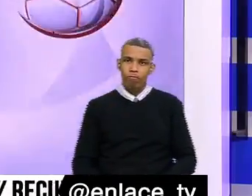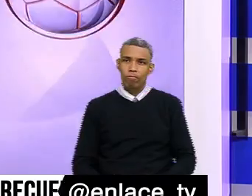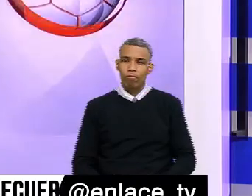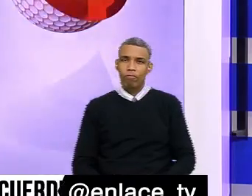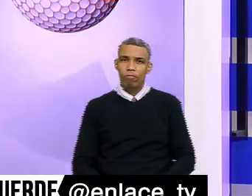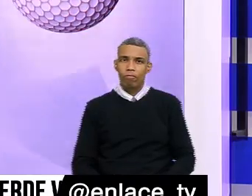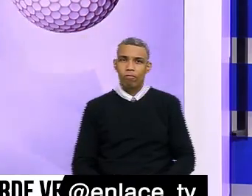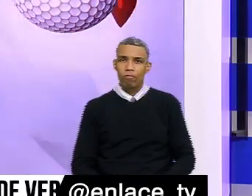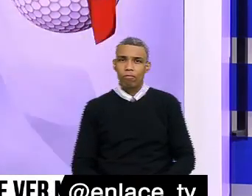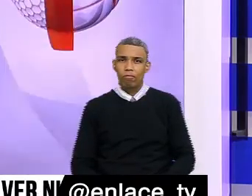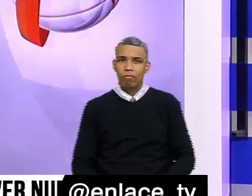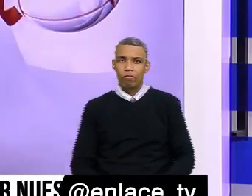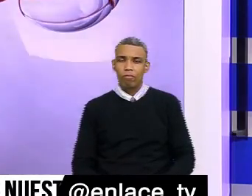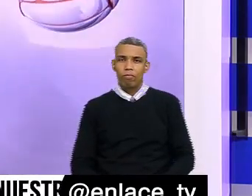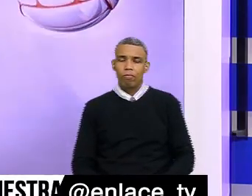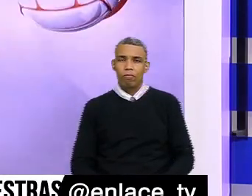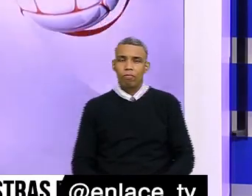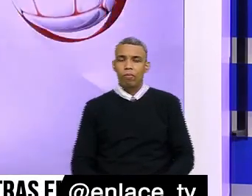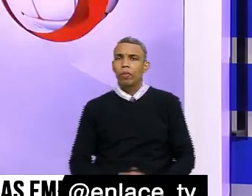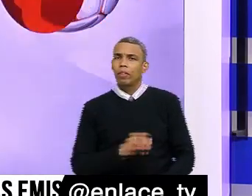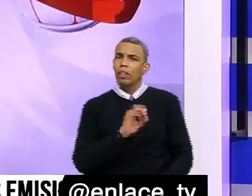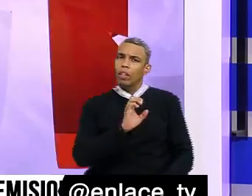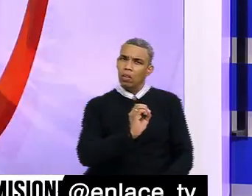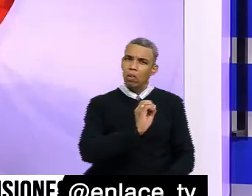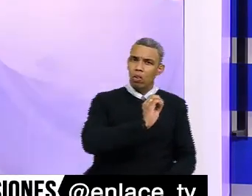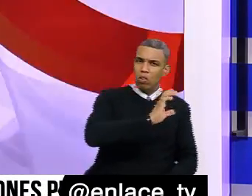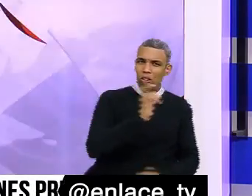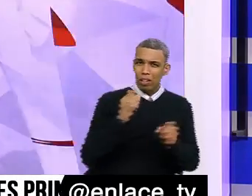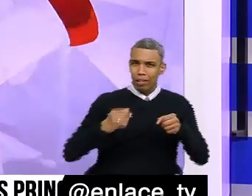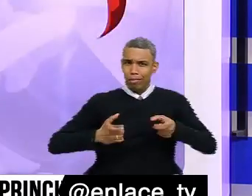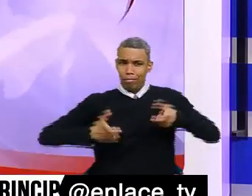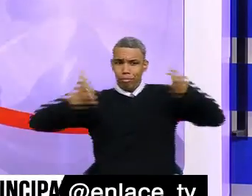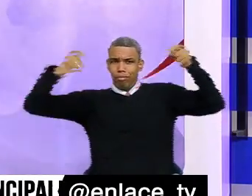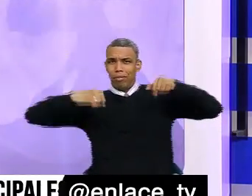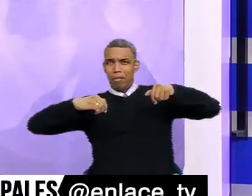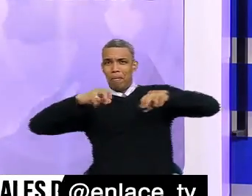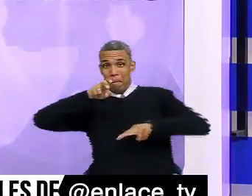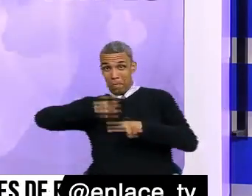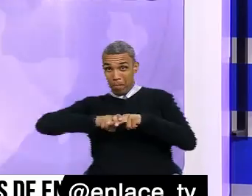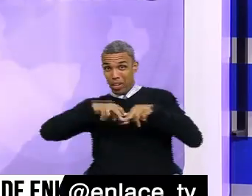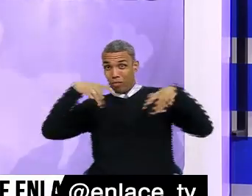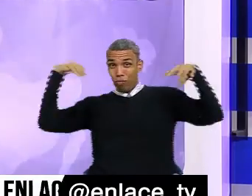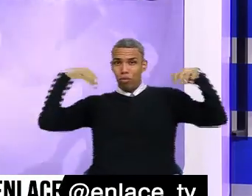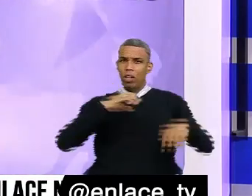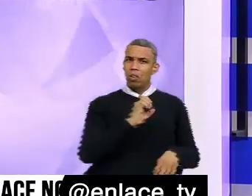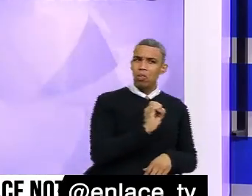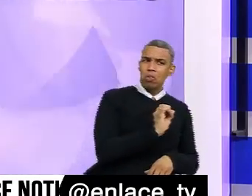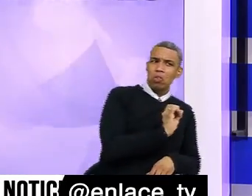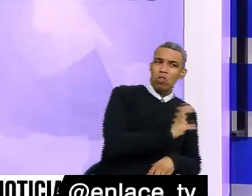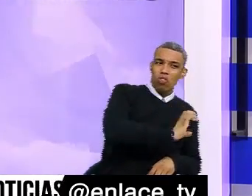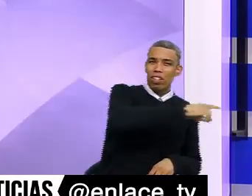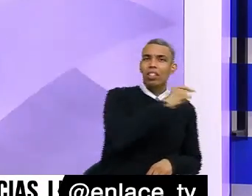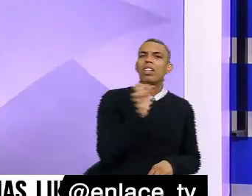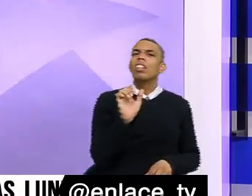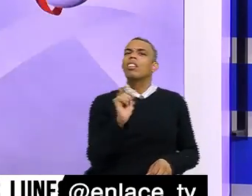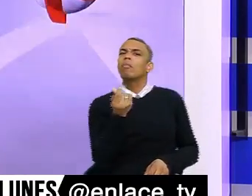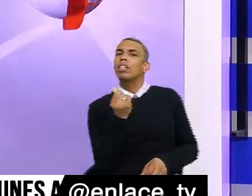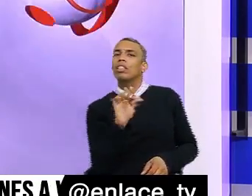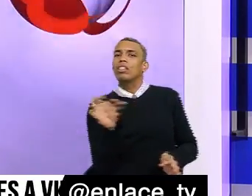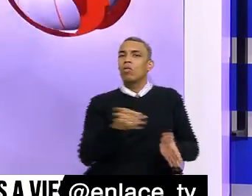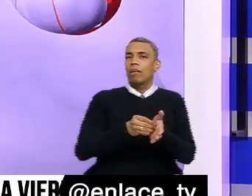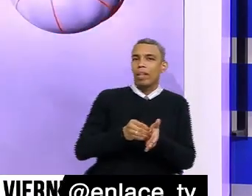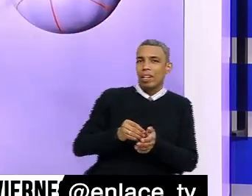50.000 en Occidental y 30.000 en Oriental será el costo o el valor de la boletería para el partido entre Alianza Petrolera y Atlético Nacional